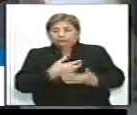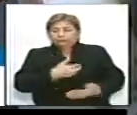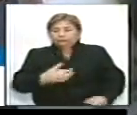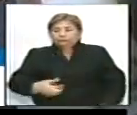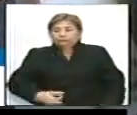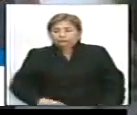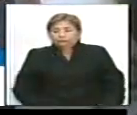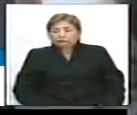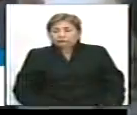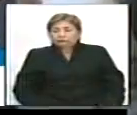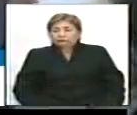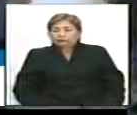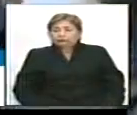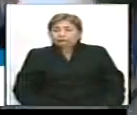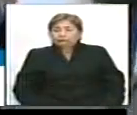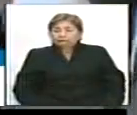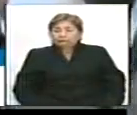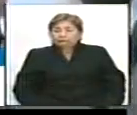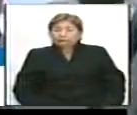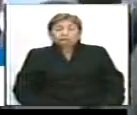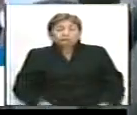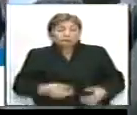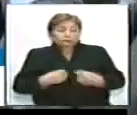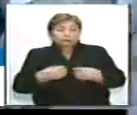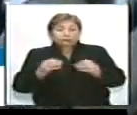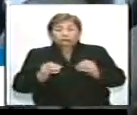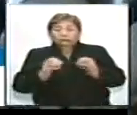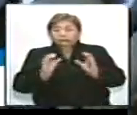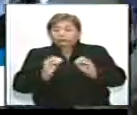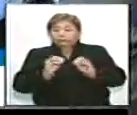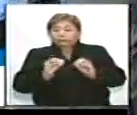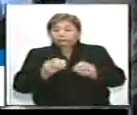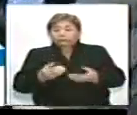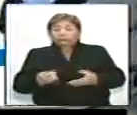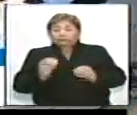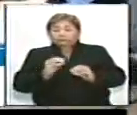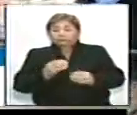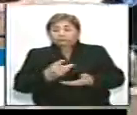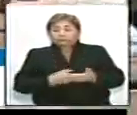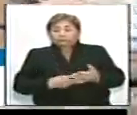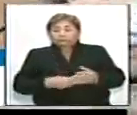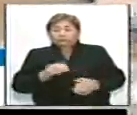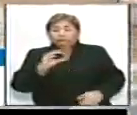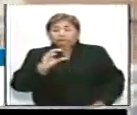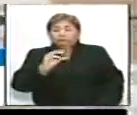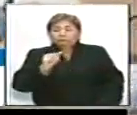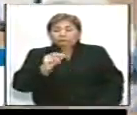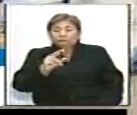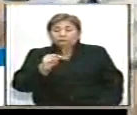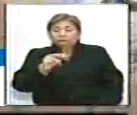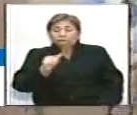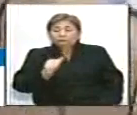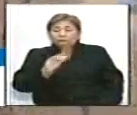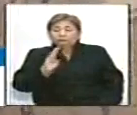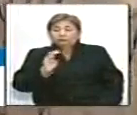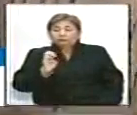con esta Lucio. Tomamos en consideración el aporte de la congresista Karina Beteta, y nos